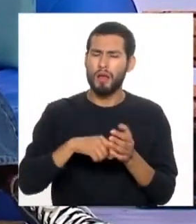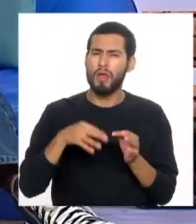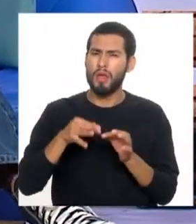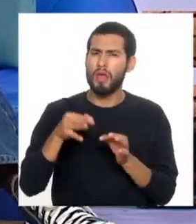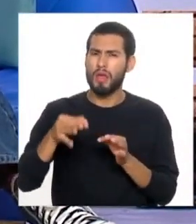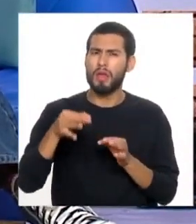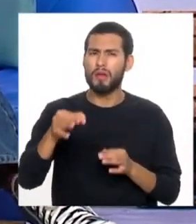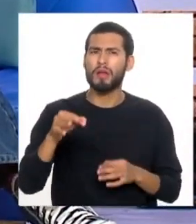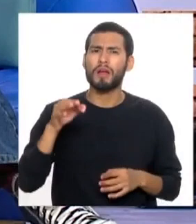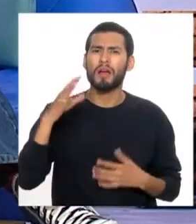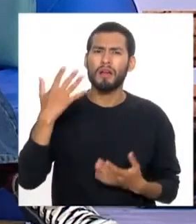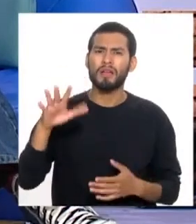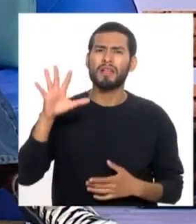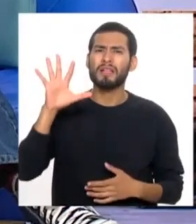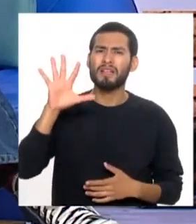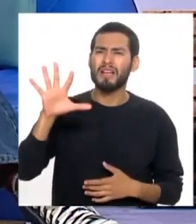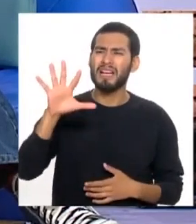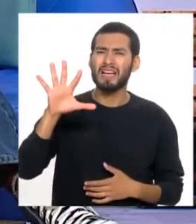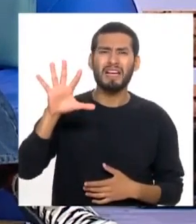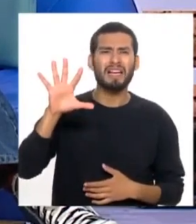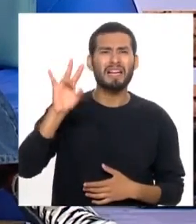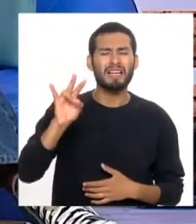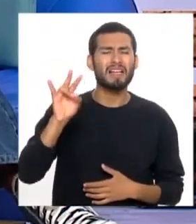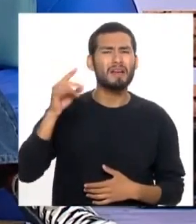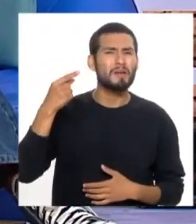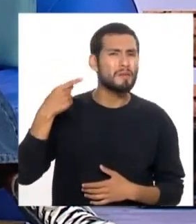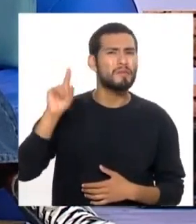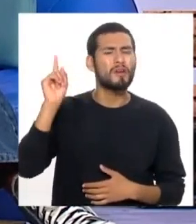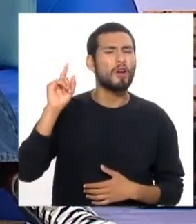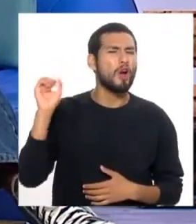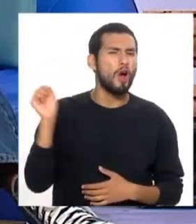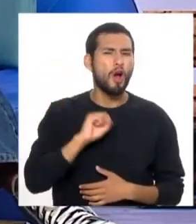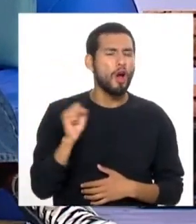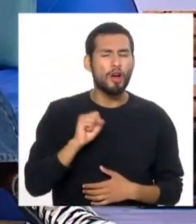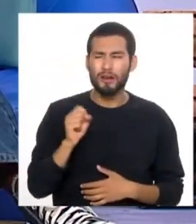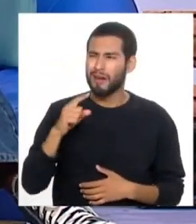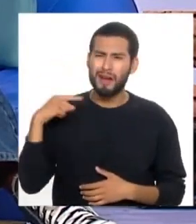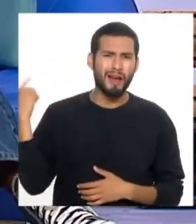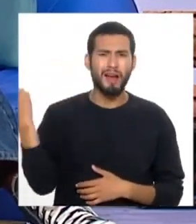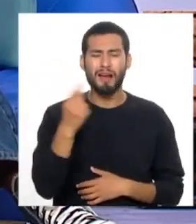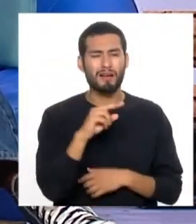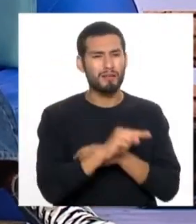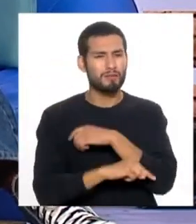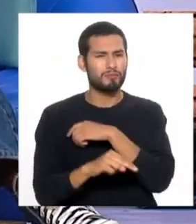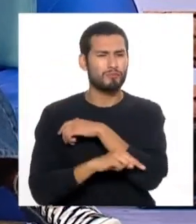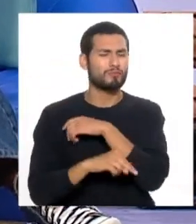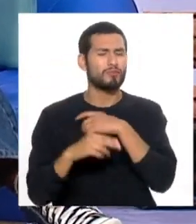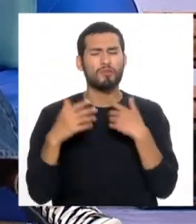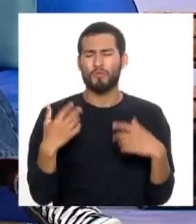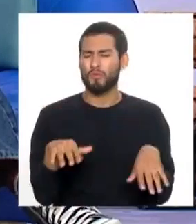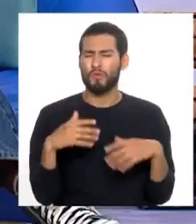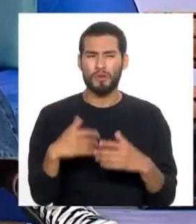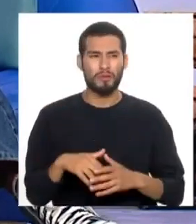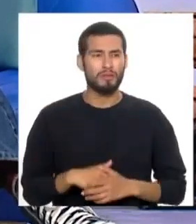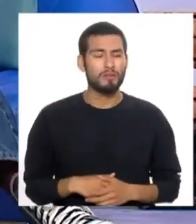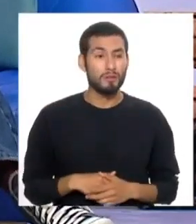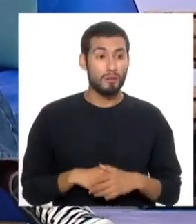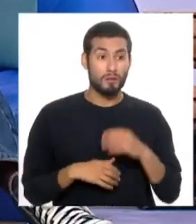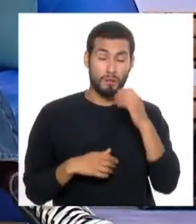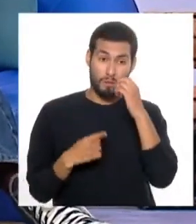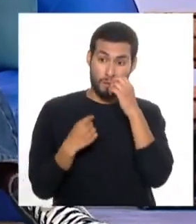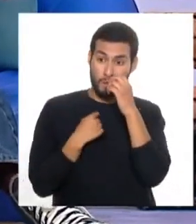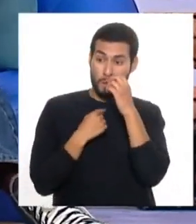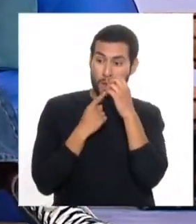más de 57 millones de soles a nivel nacional. Una cifra terrible. Ni yo la pude leer, me